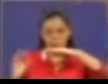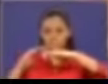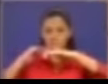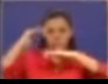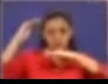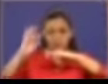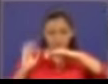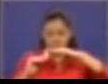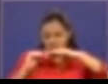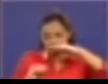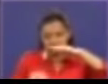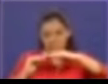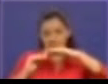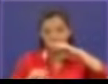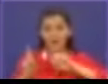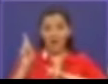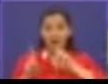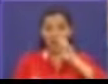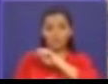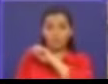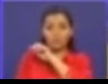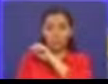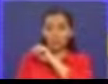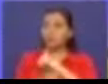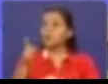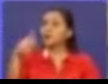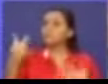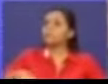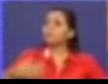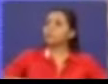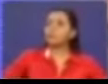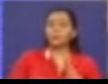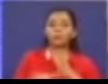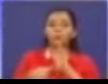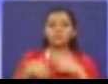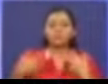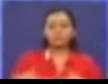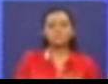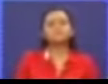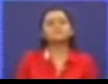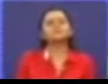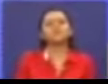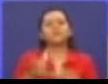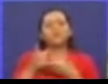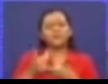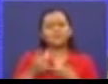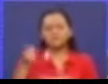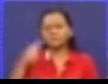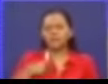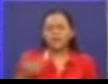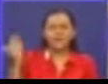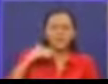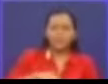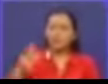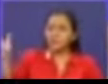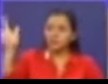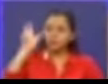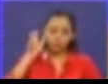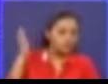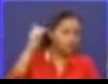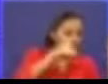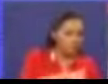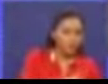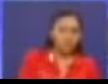impuestos y algunos pobres compran ese discurso. ¿Qué beneficia a quién? A los ricachones, pues que sí tienen que pagar impuestos. ¿Y saben qué?